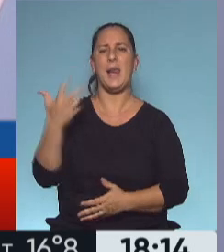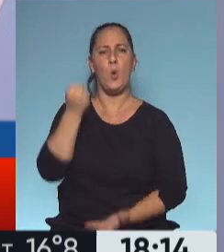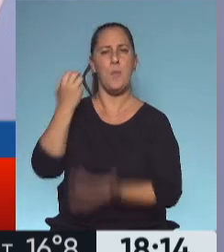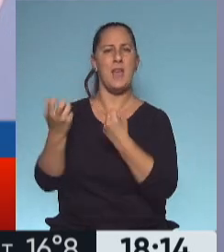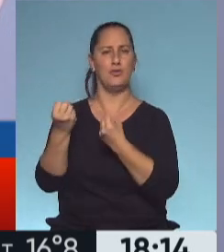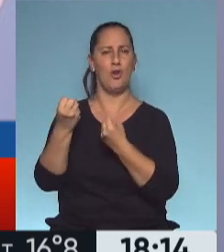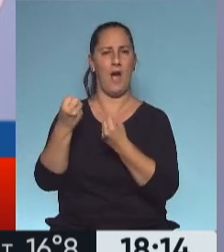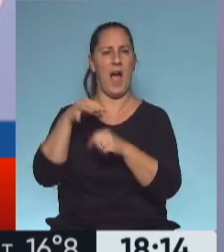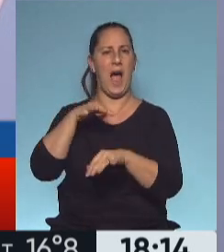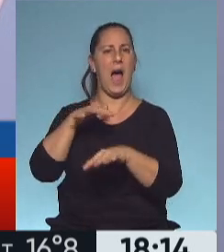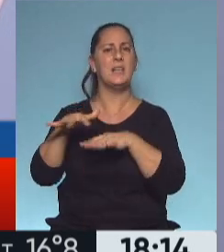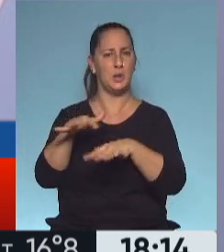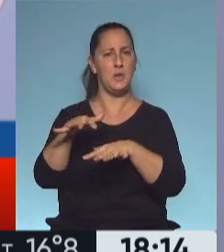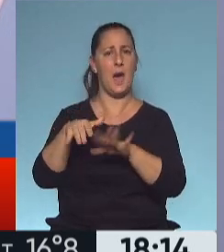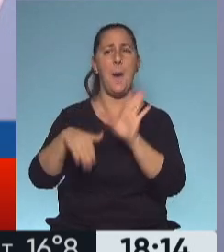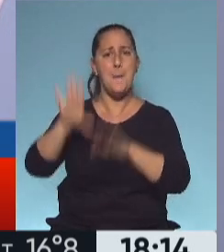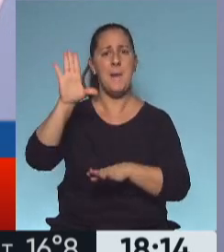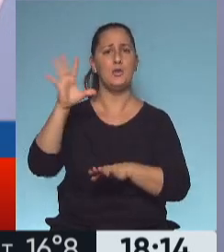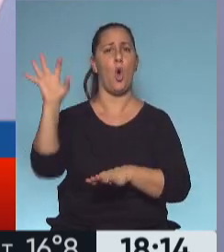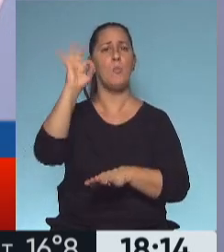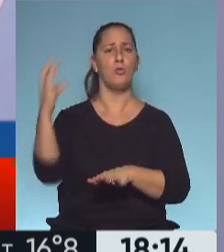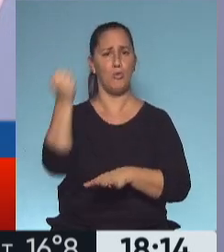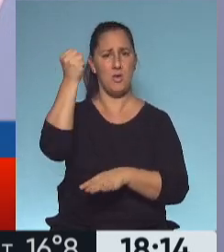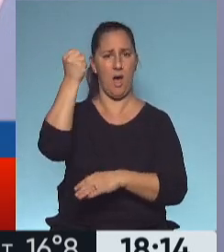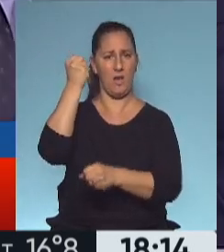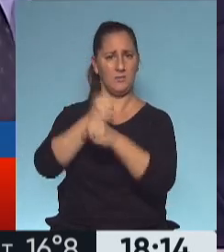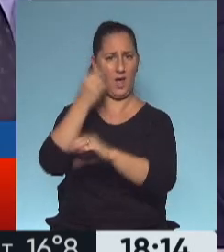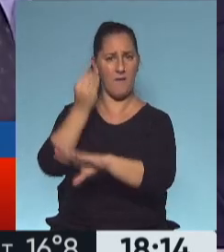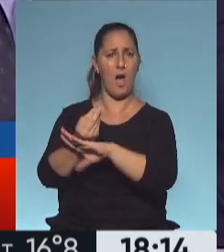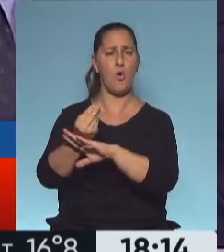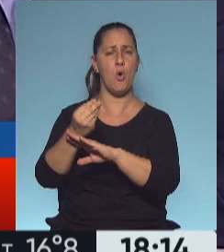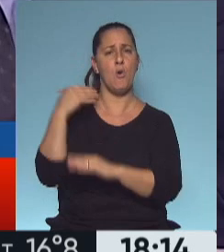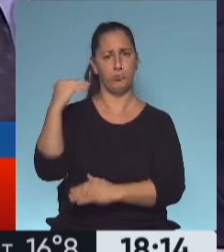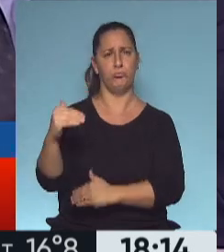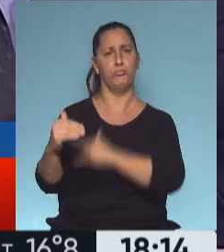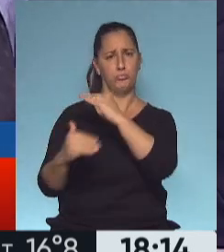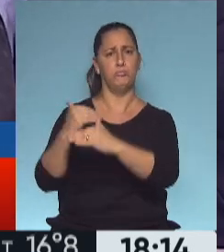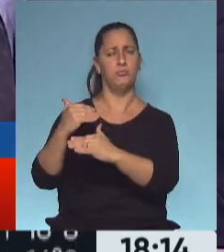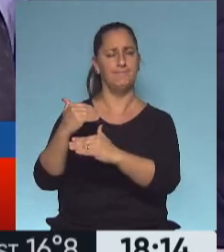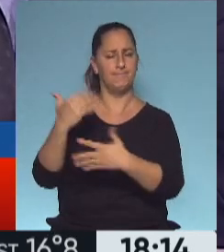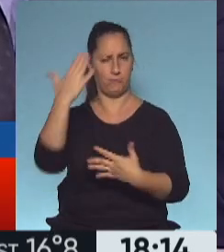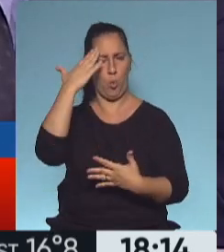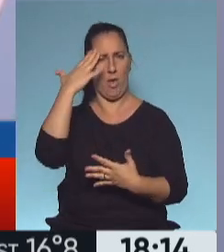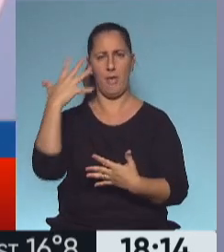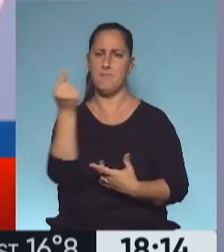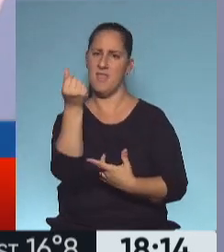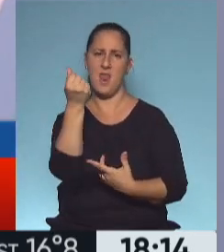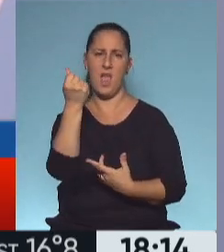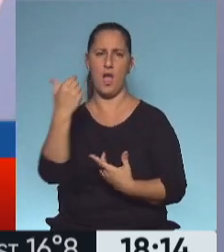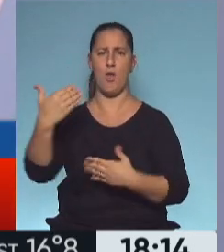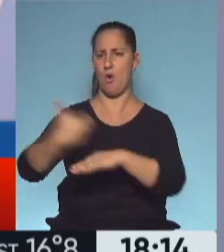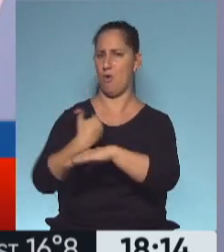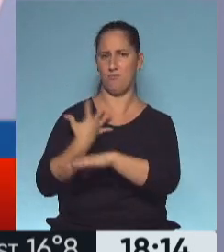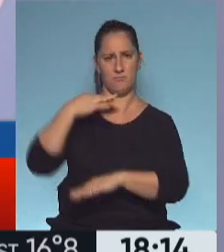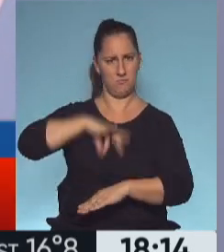actividad, con más oportunidades de empleo y con un crecimiento de la capacidad del poder adquisitivo de sus